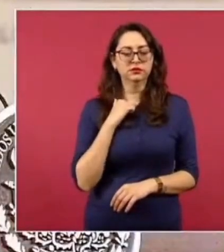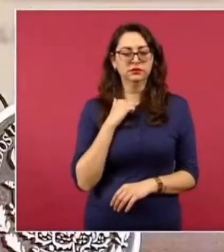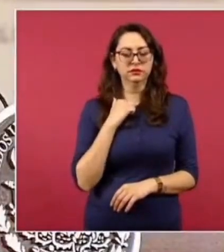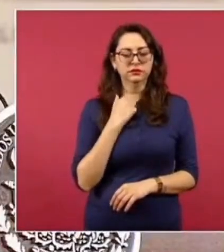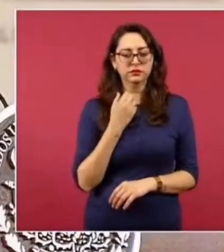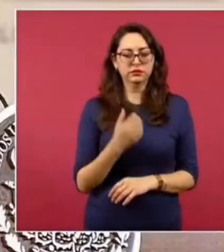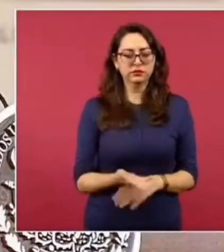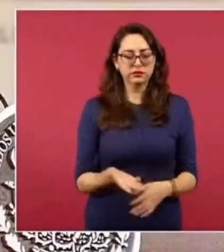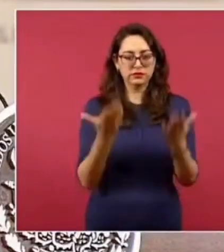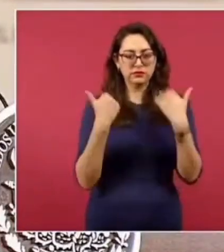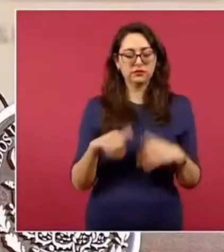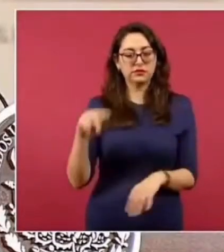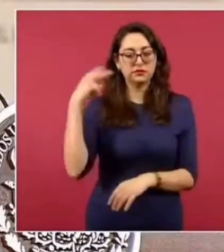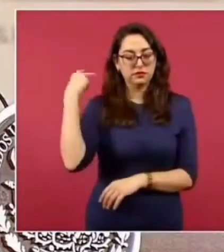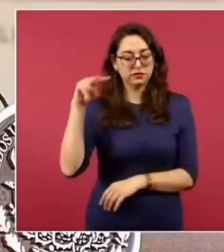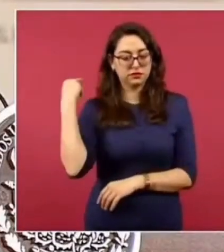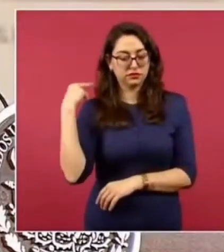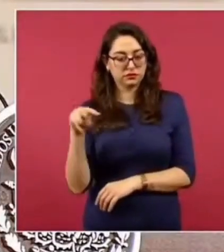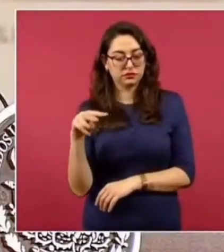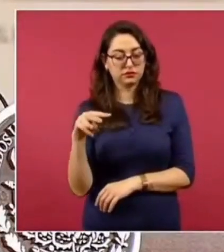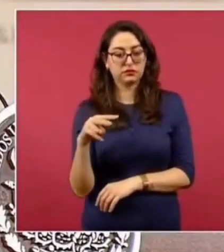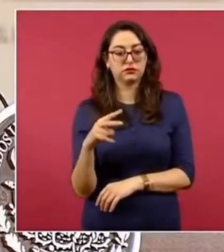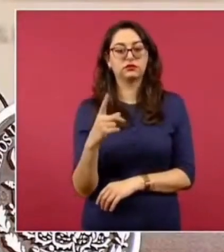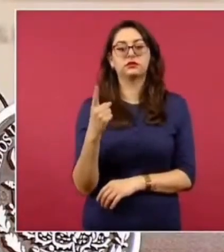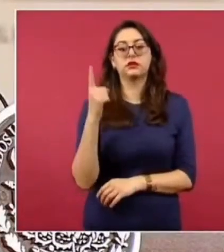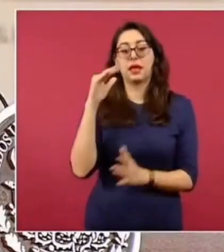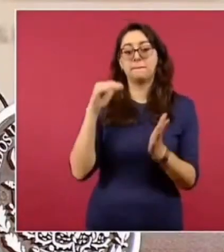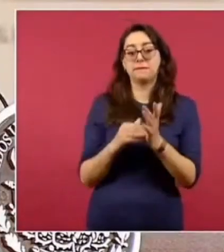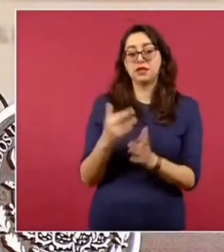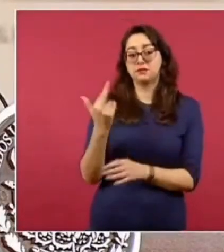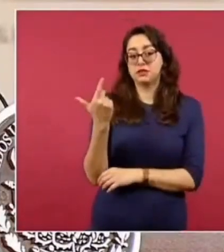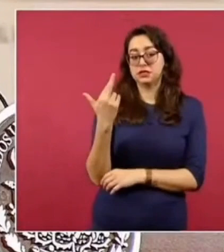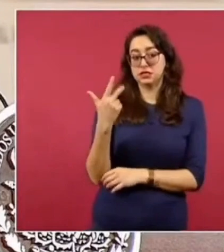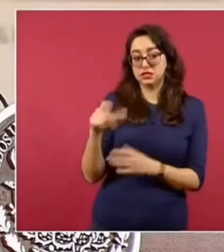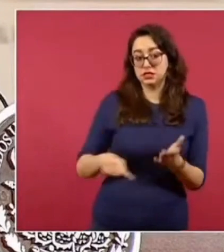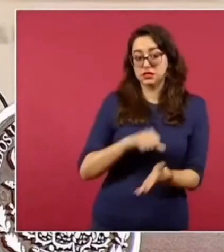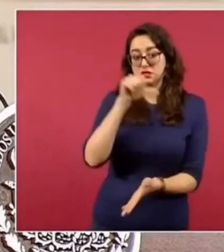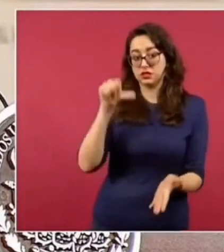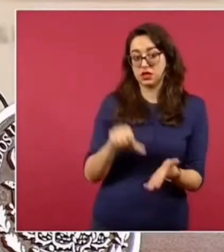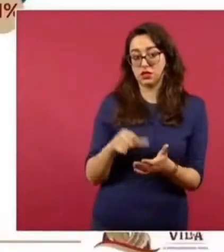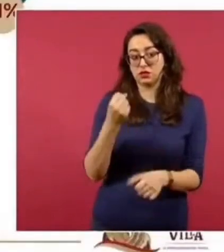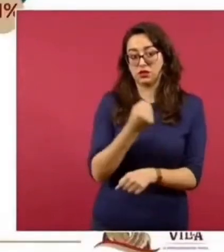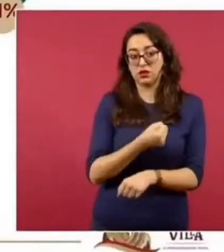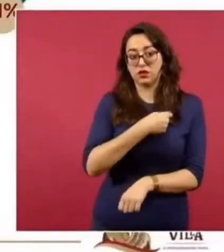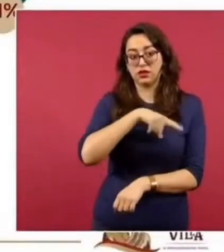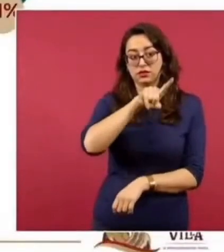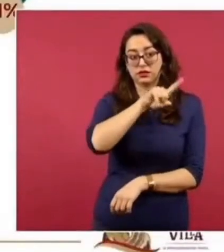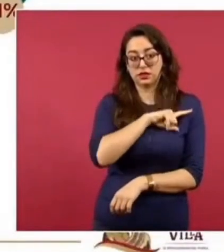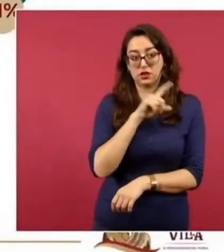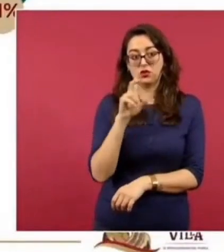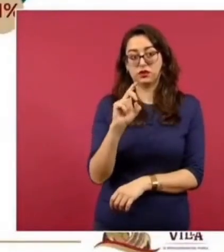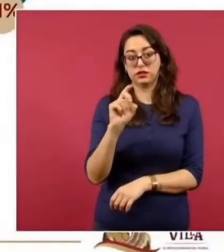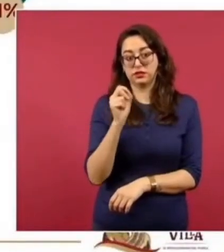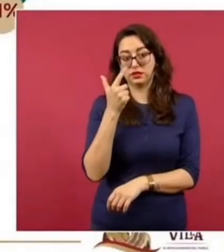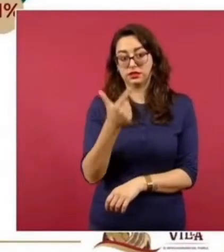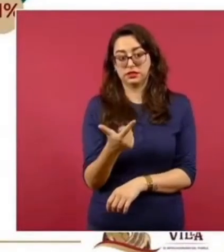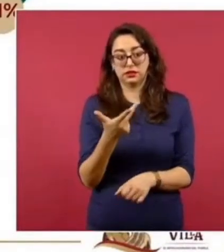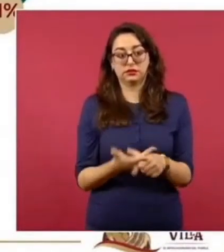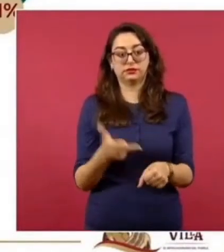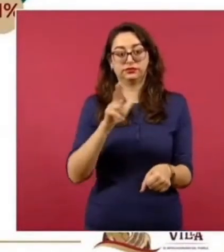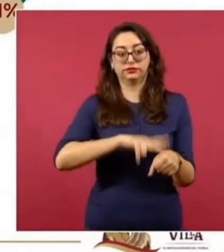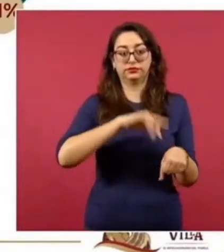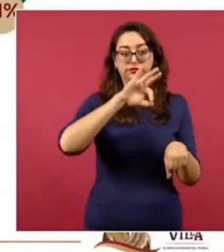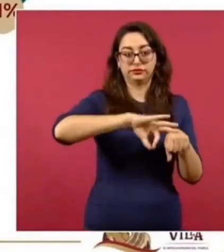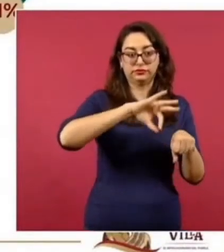37 hospitales y 1,025 centros de salud. En las farmacias se han hecho 15 acciones de conservación, 3 en el